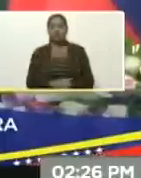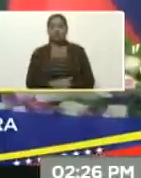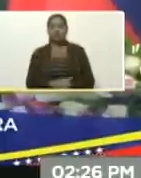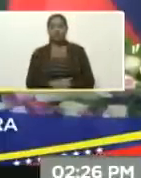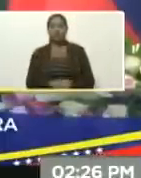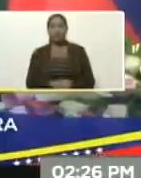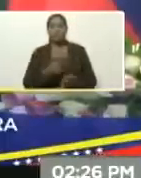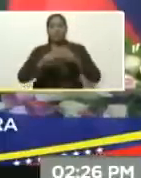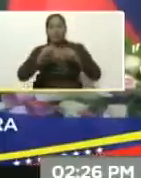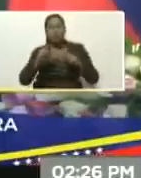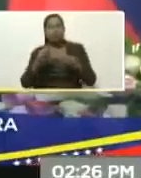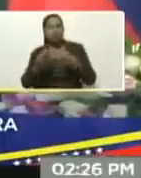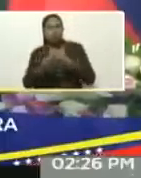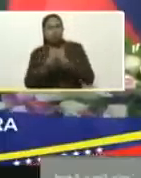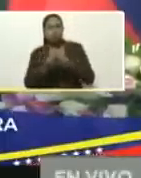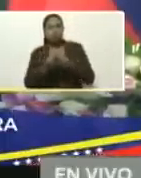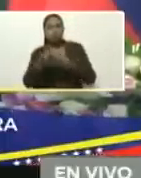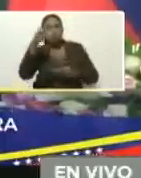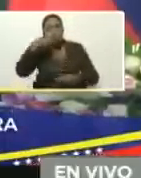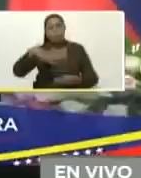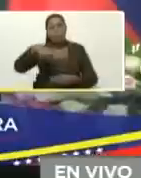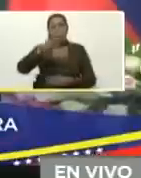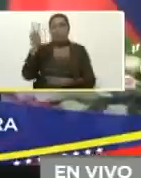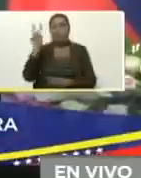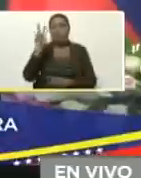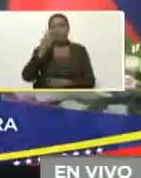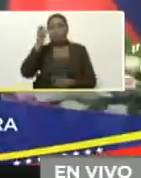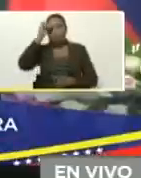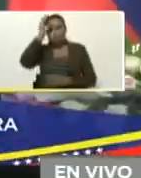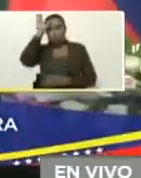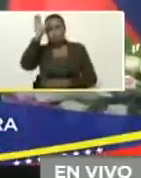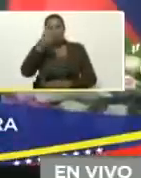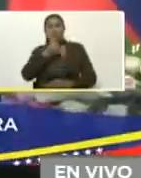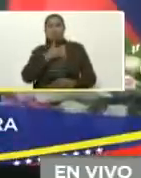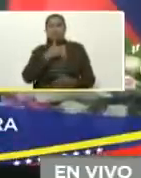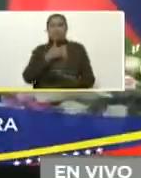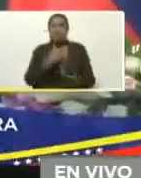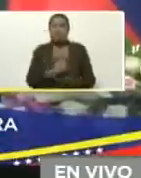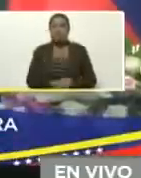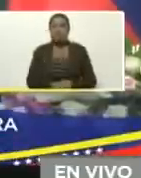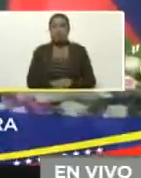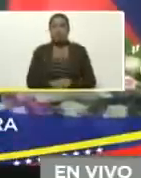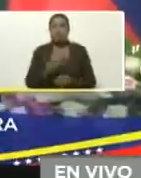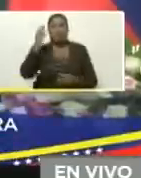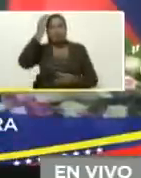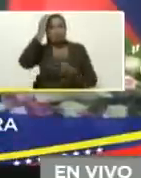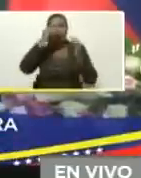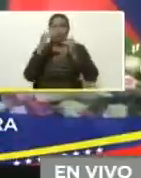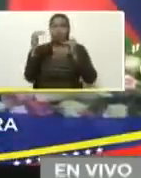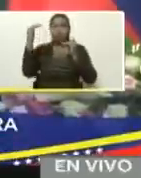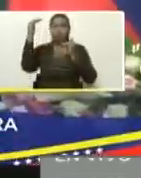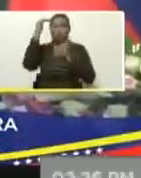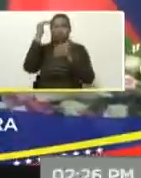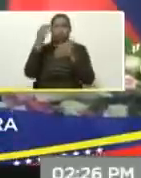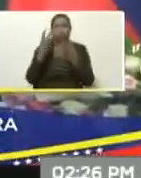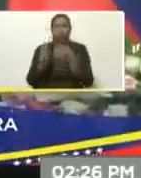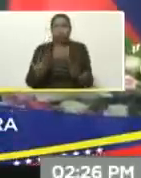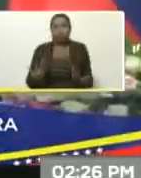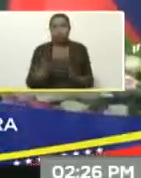Pero allí estuvo el pueblo de Venezuela con su capacidad de resistencia, con su conciencia superior.